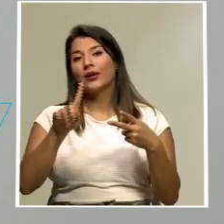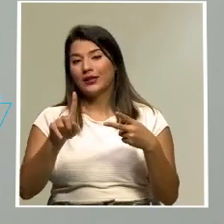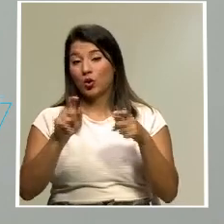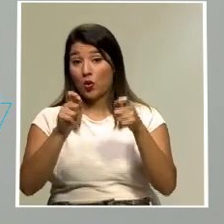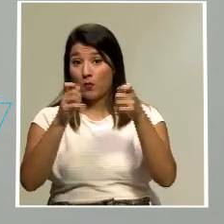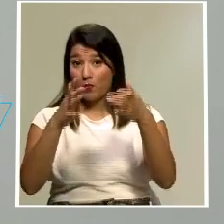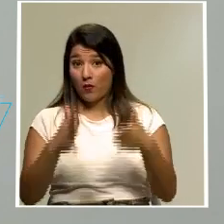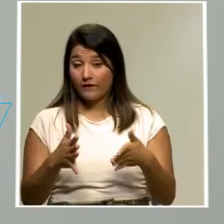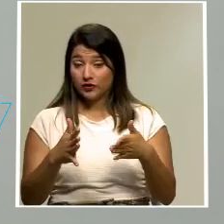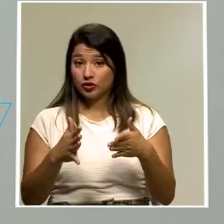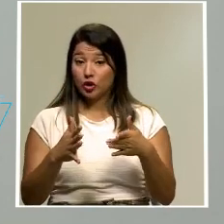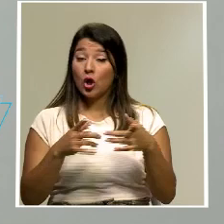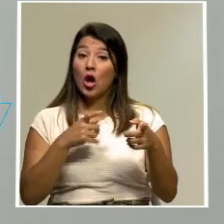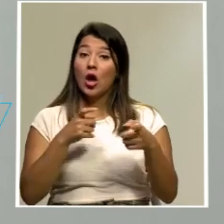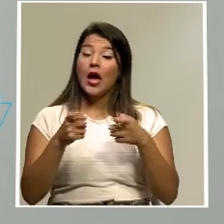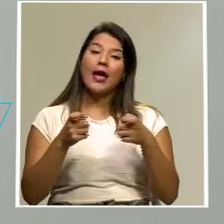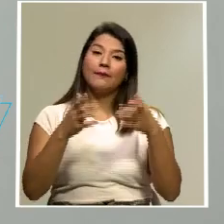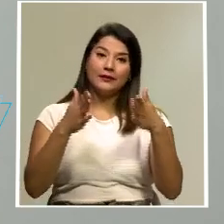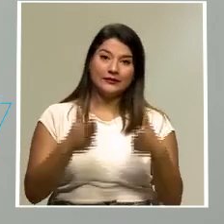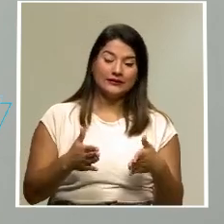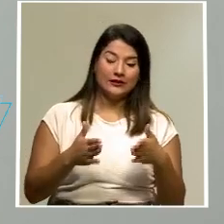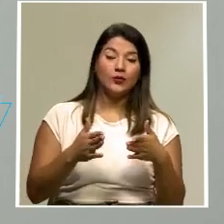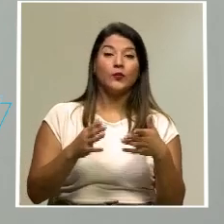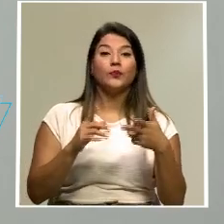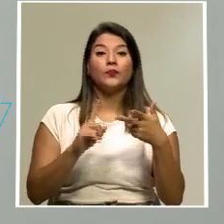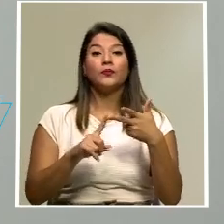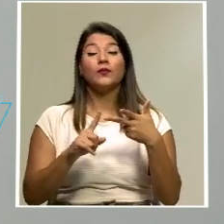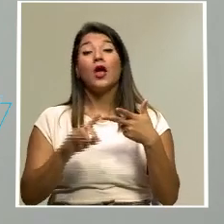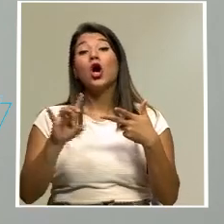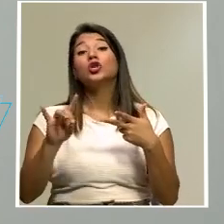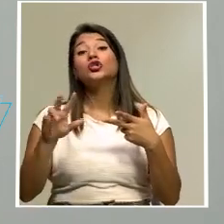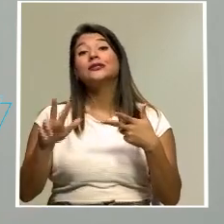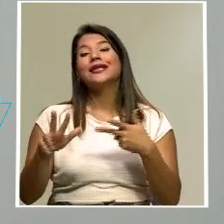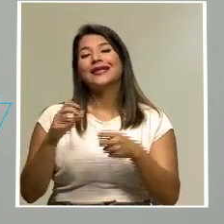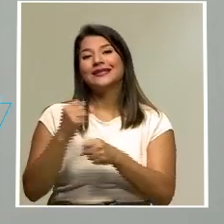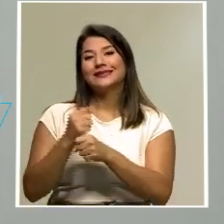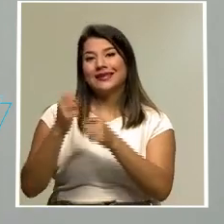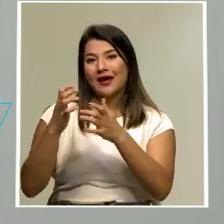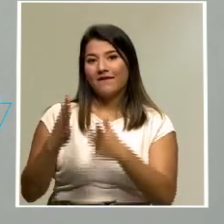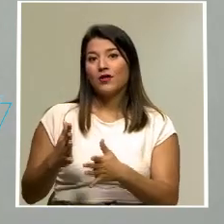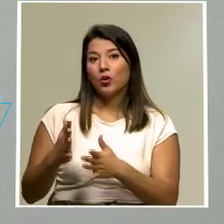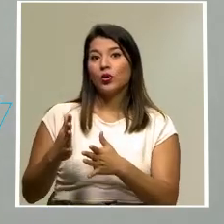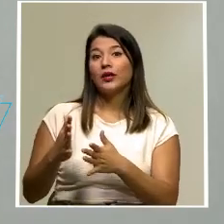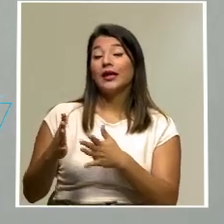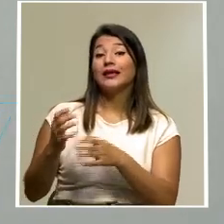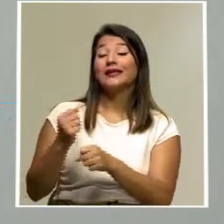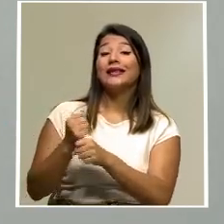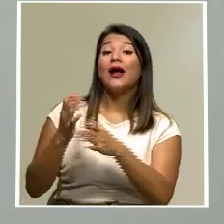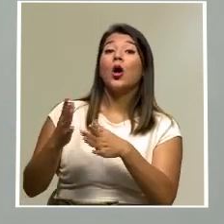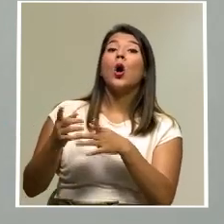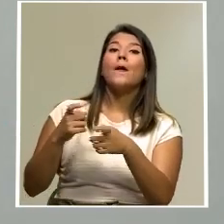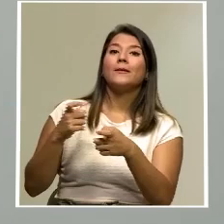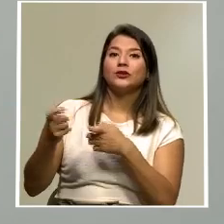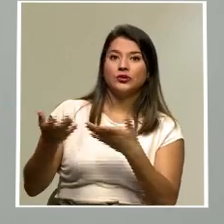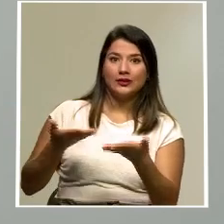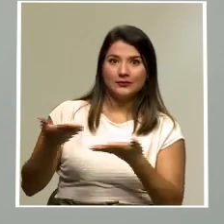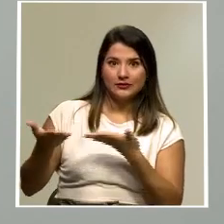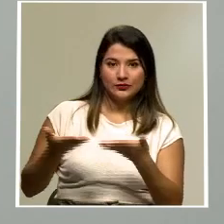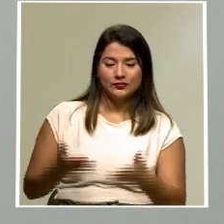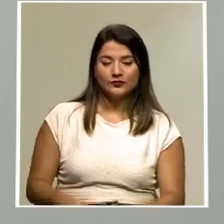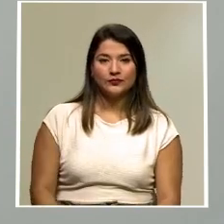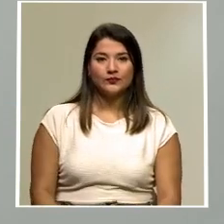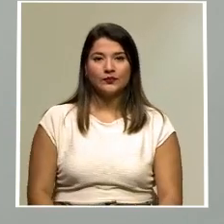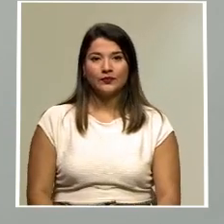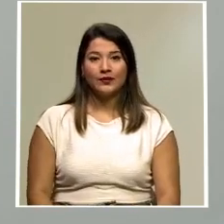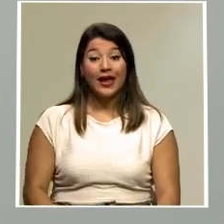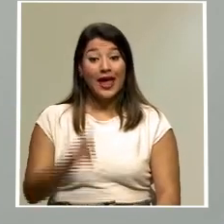docente, administrativo docente y técnico docente, y 83 funcionarios del personal administrativo y de servicios.